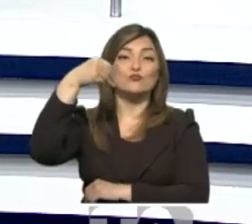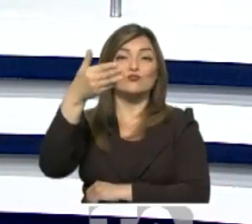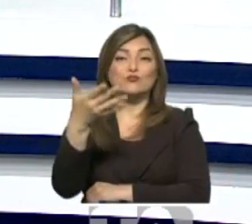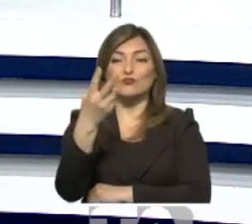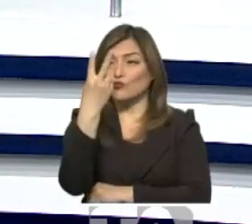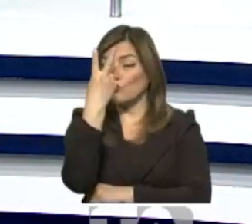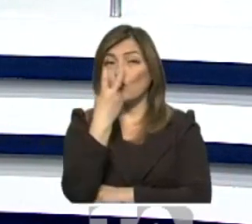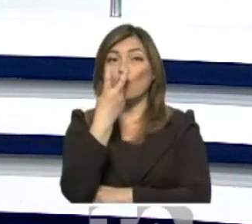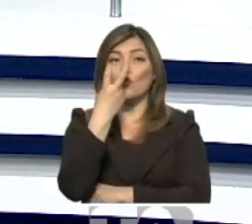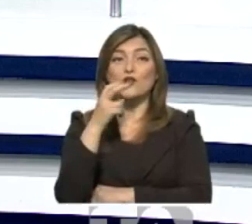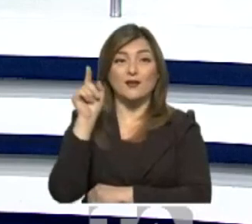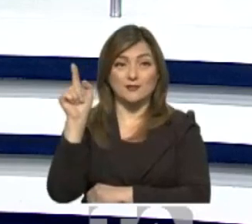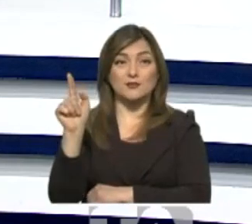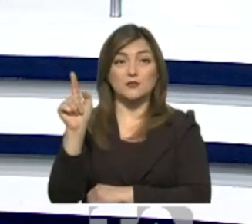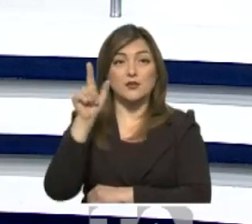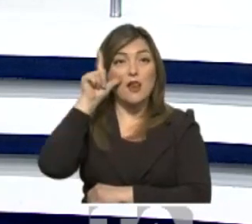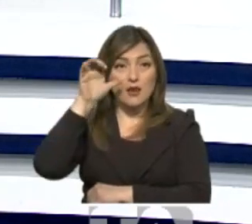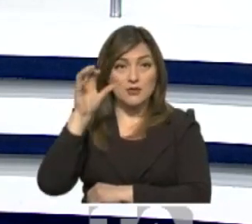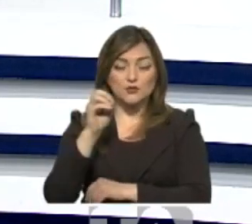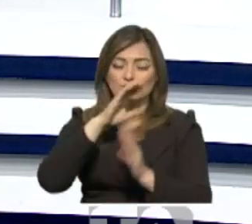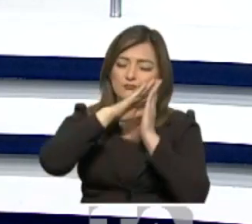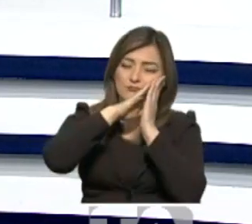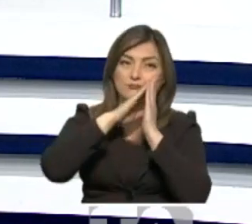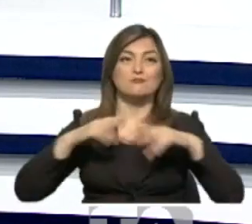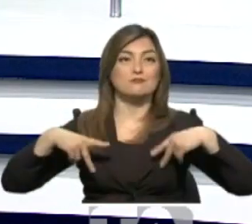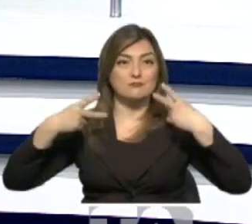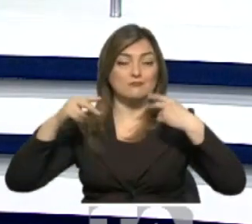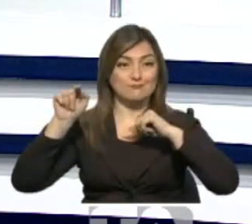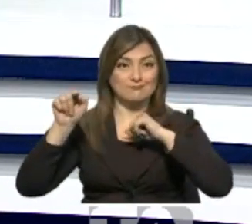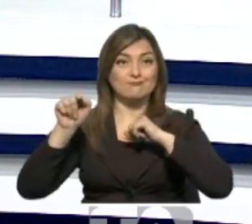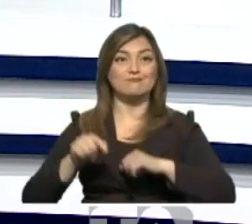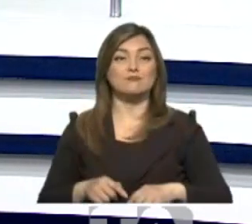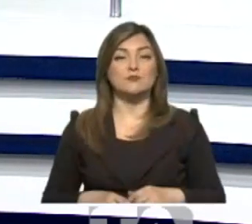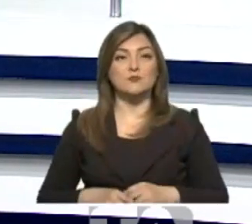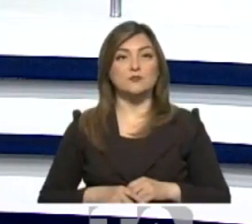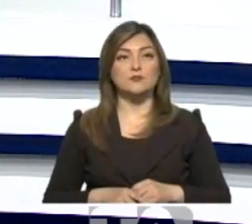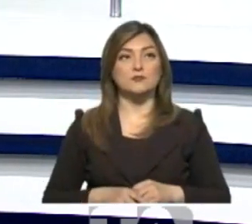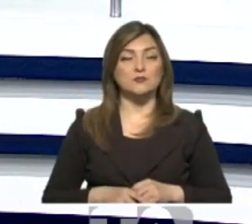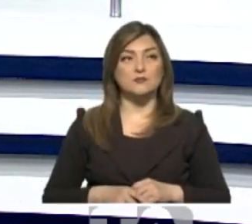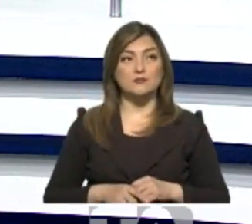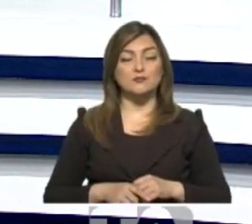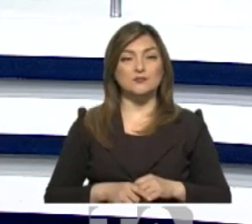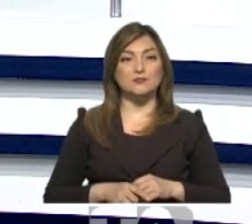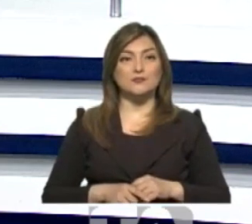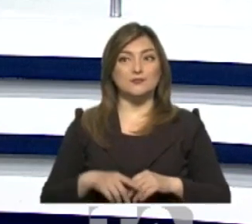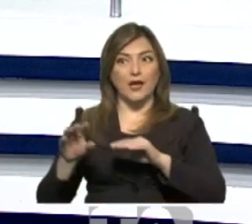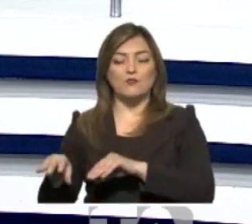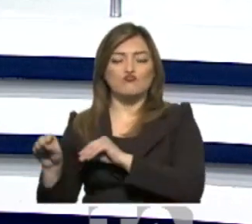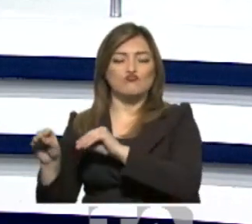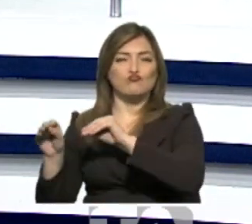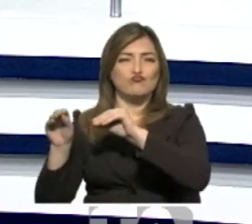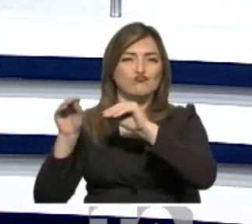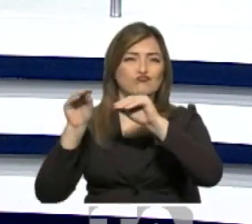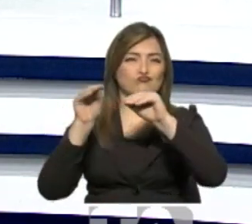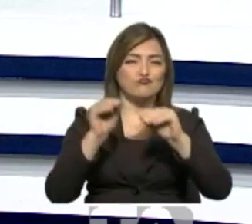del Hotel Hilton Colón, donde permanece el presidente electo Guillermo Lasso y donde desde donde se va a desplazar para cumplir